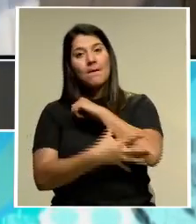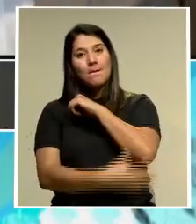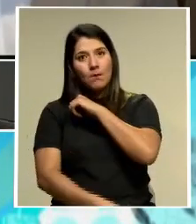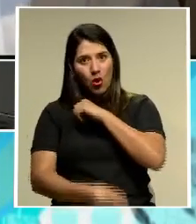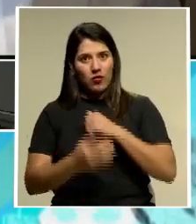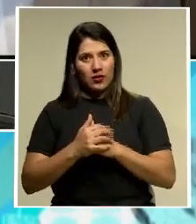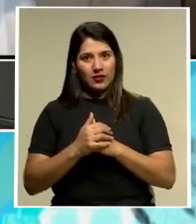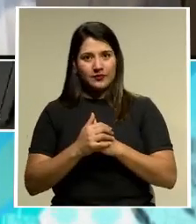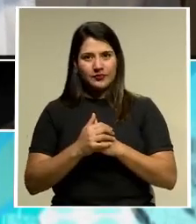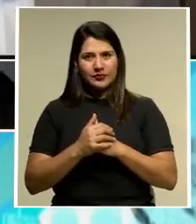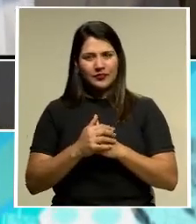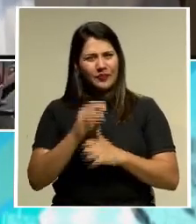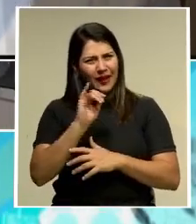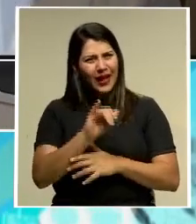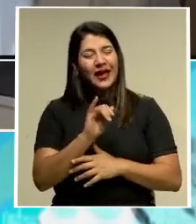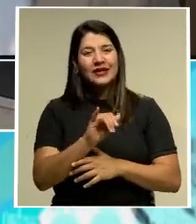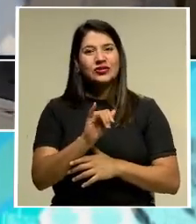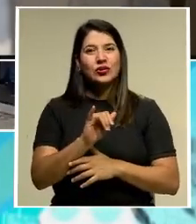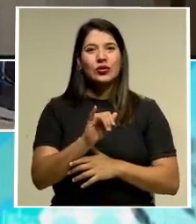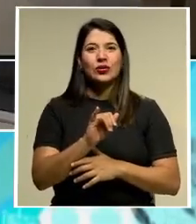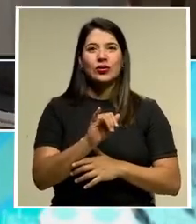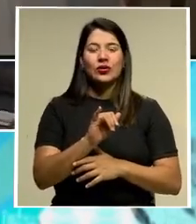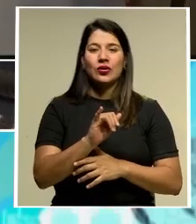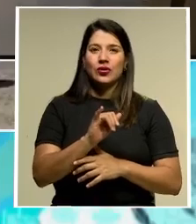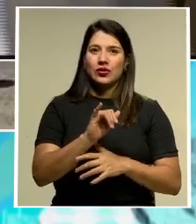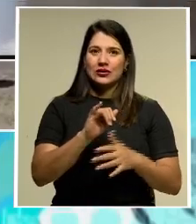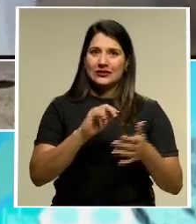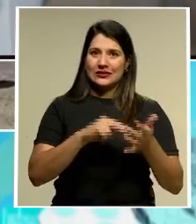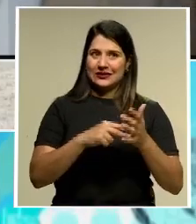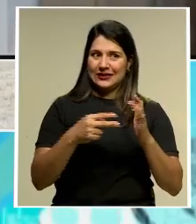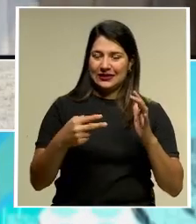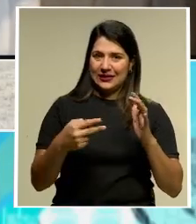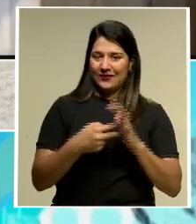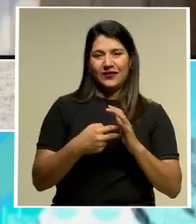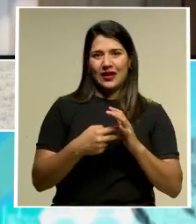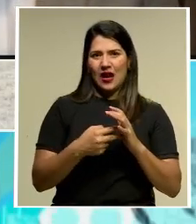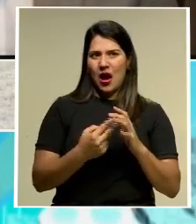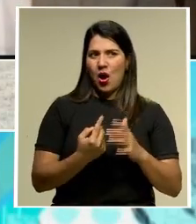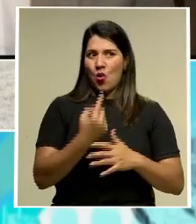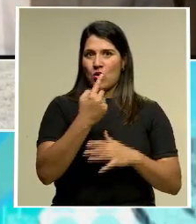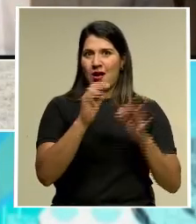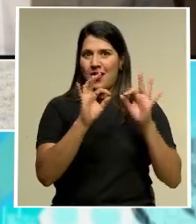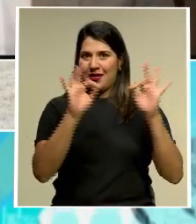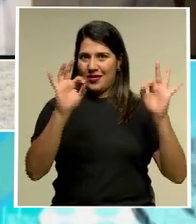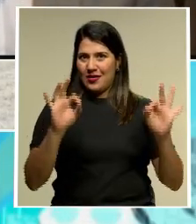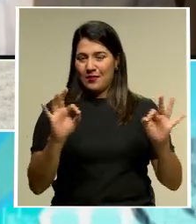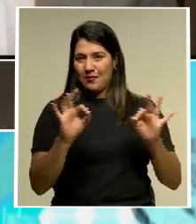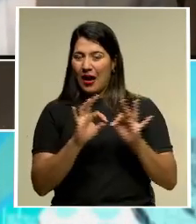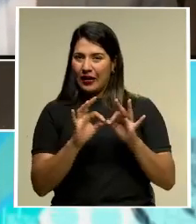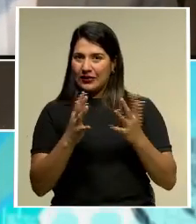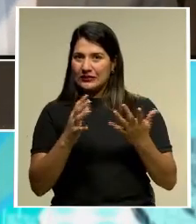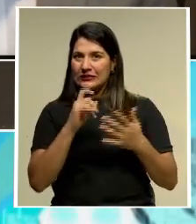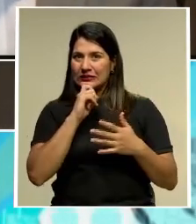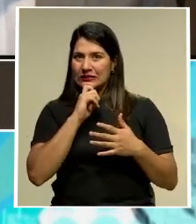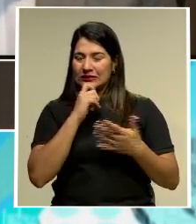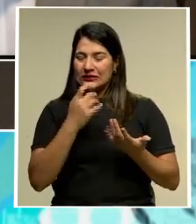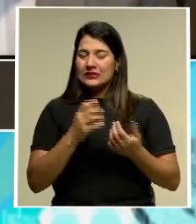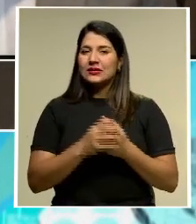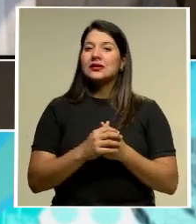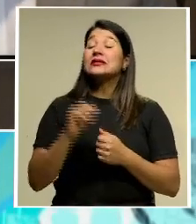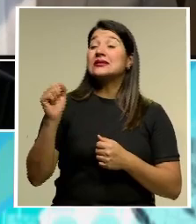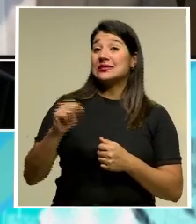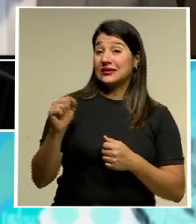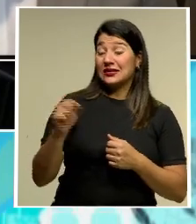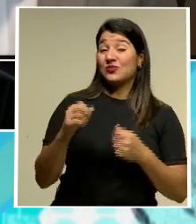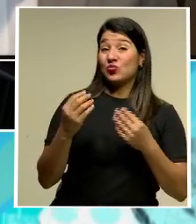de pobreza. Eso es una postal, una foto sombría. Y mucho,